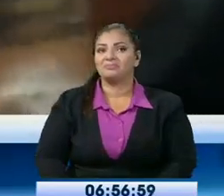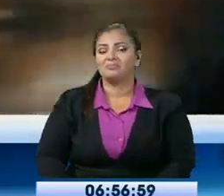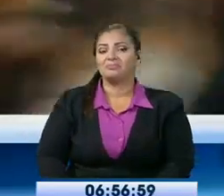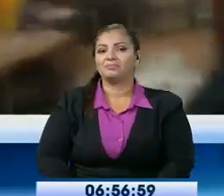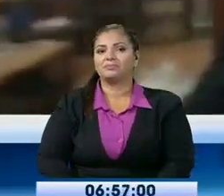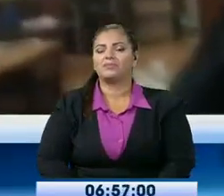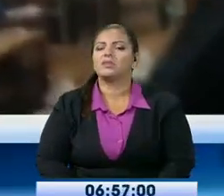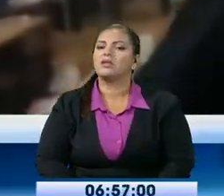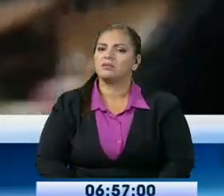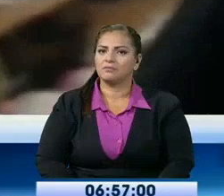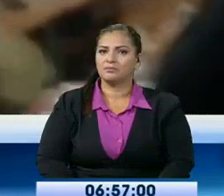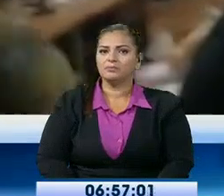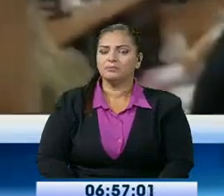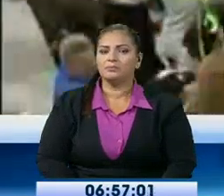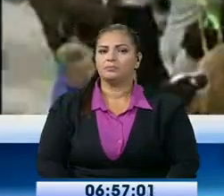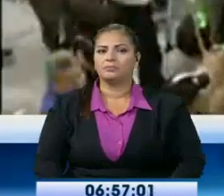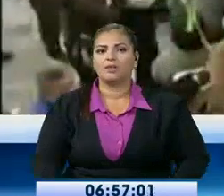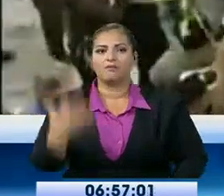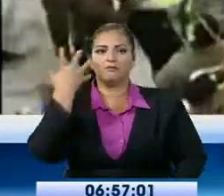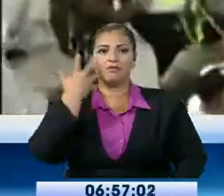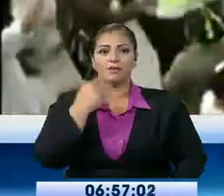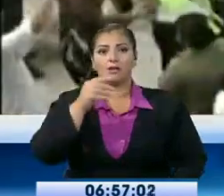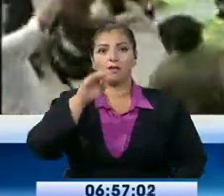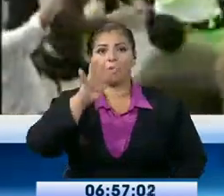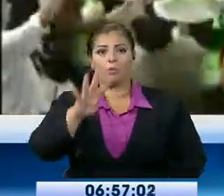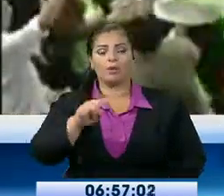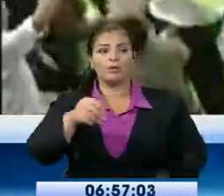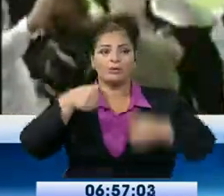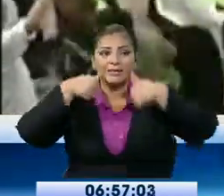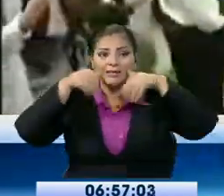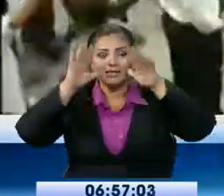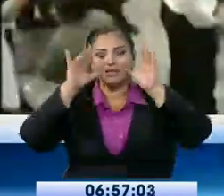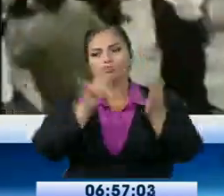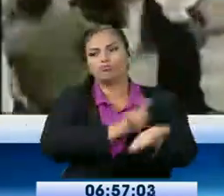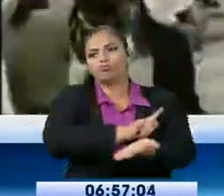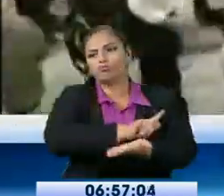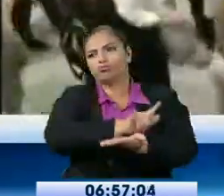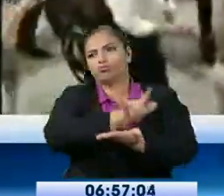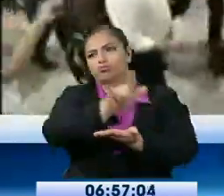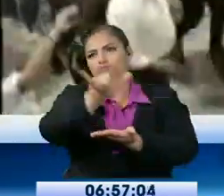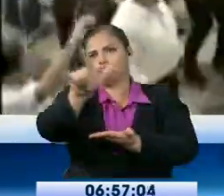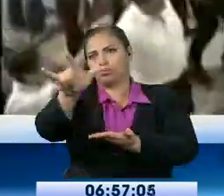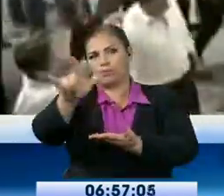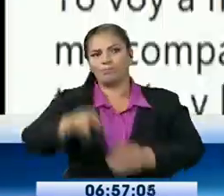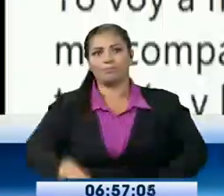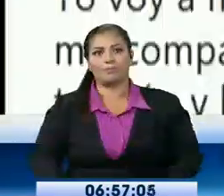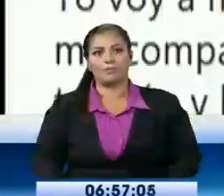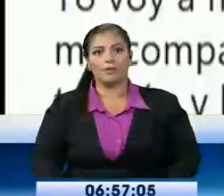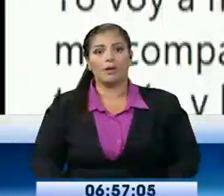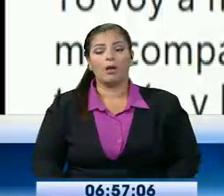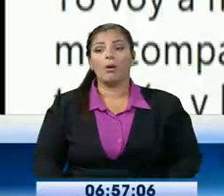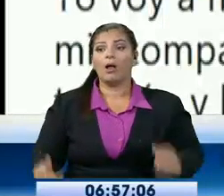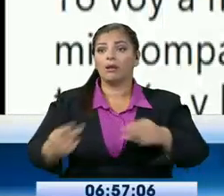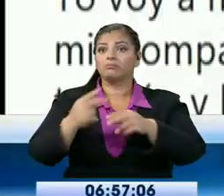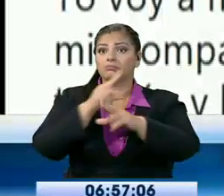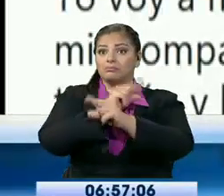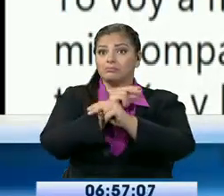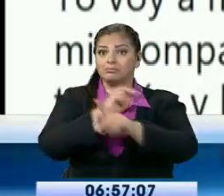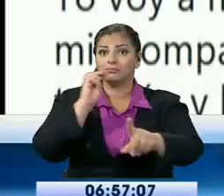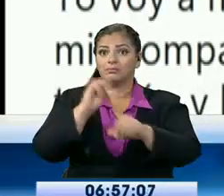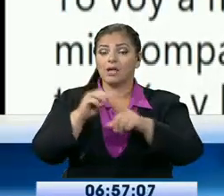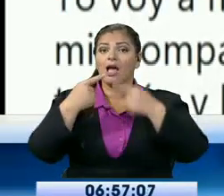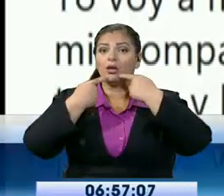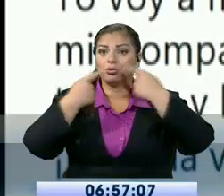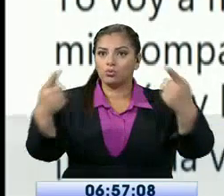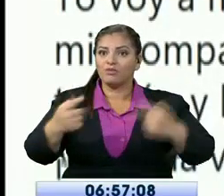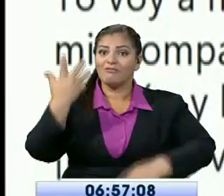para este jueves 4 de enero, un mes después. En su cuenta de Twitter dijo: "Yo voy a mi patria el 4 de enero,